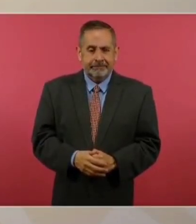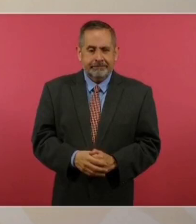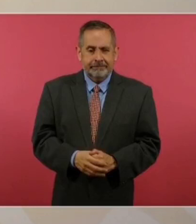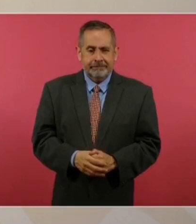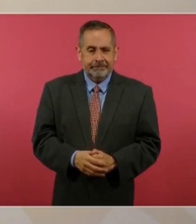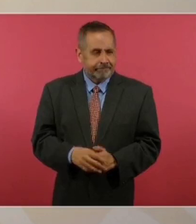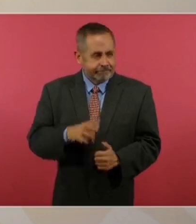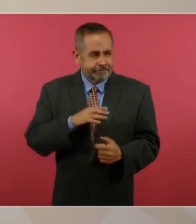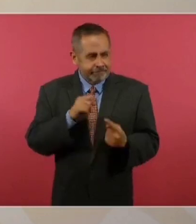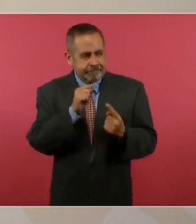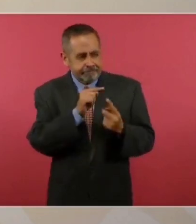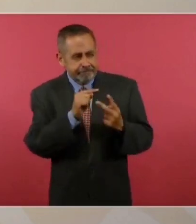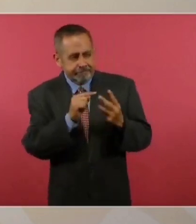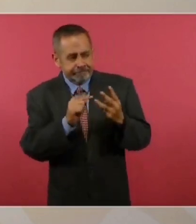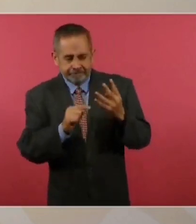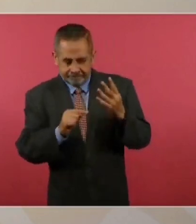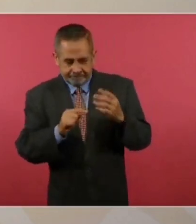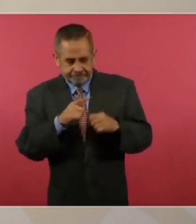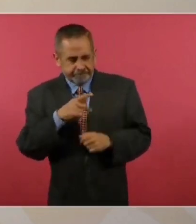Cuestiones